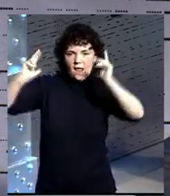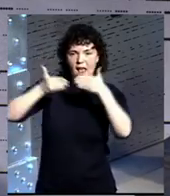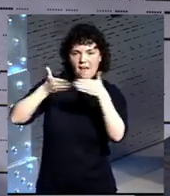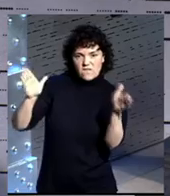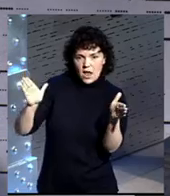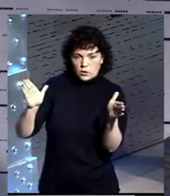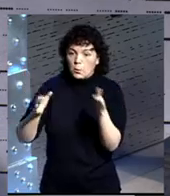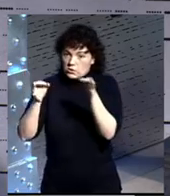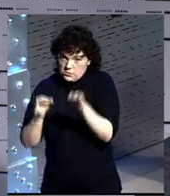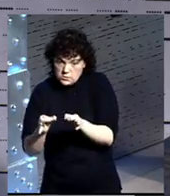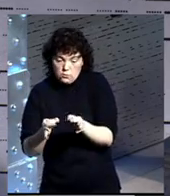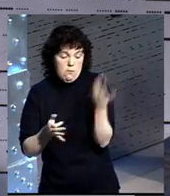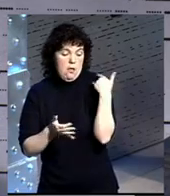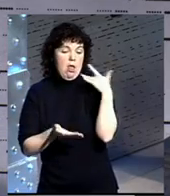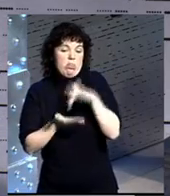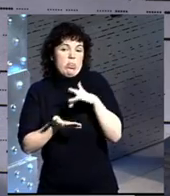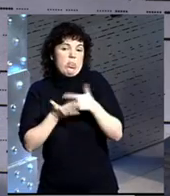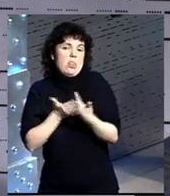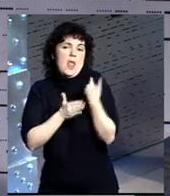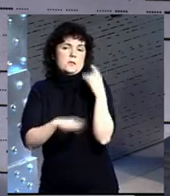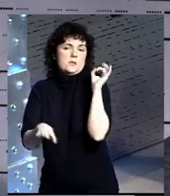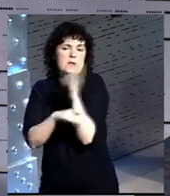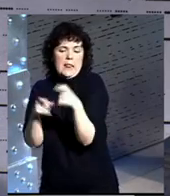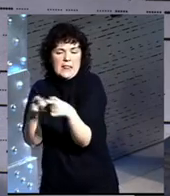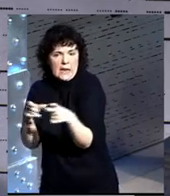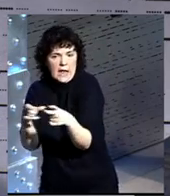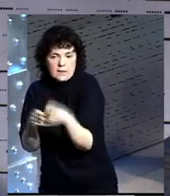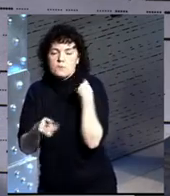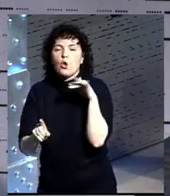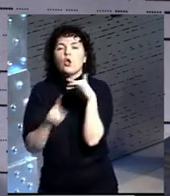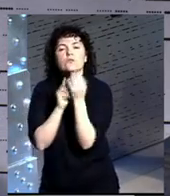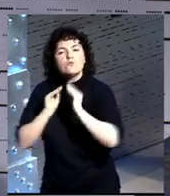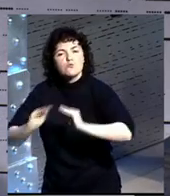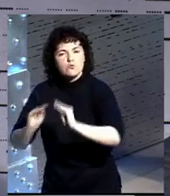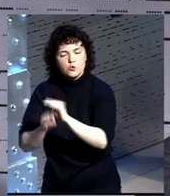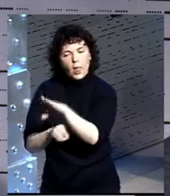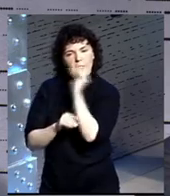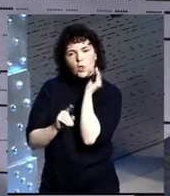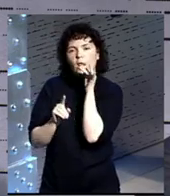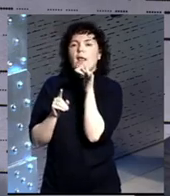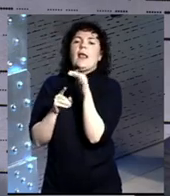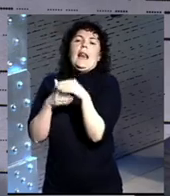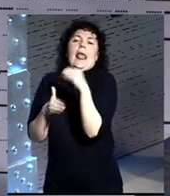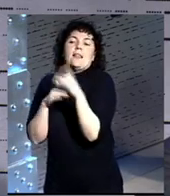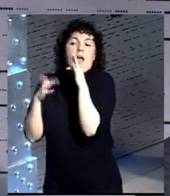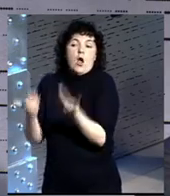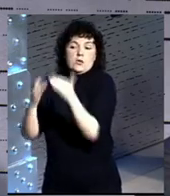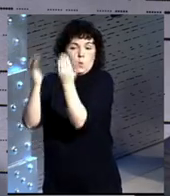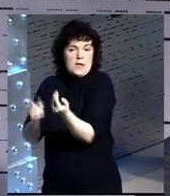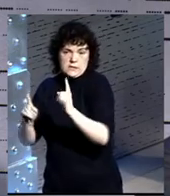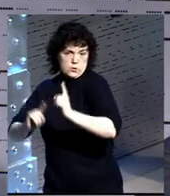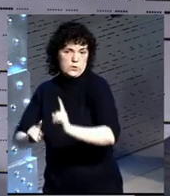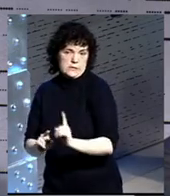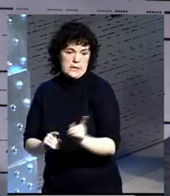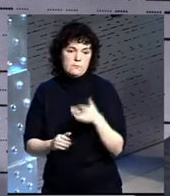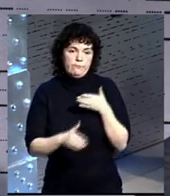ocurrir, puesto que le habíamos enviado hace unos días una tarjeta. Eso es contextualidad. Eso es entender que el cliente no está en su casa en ese momento, sino que está delante de